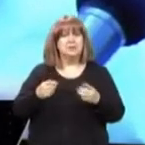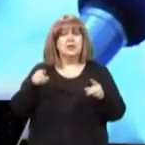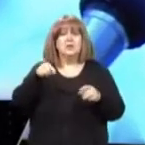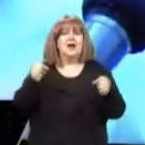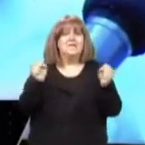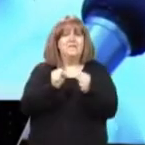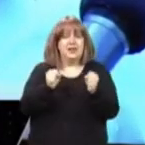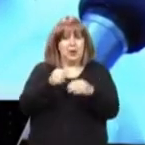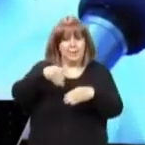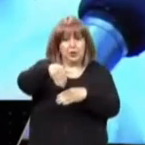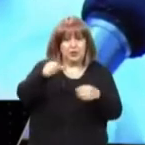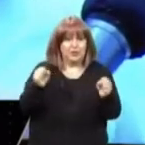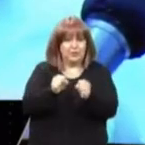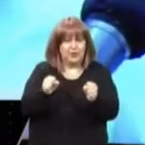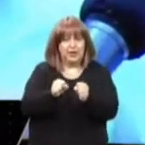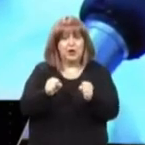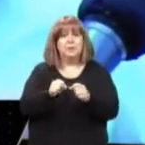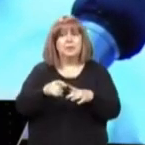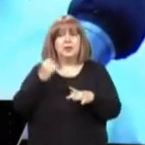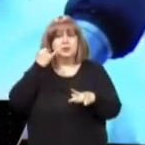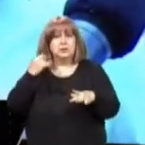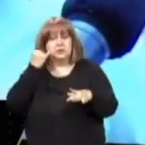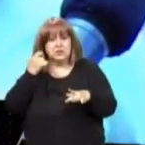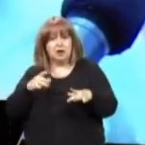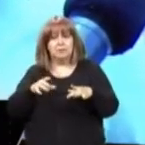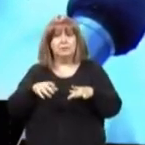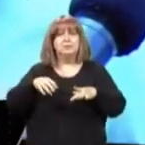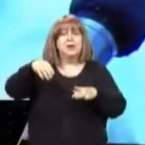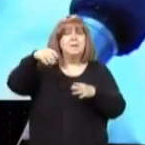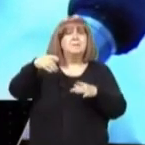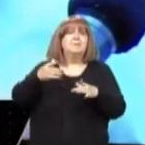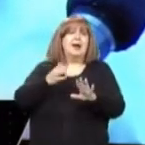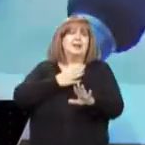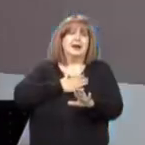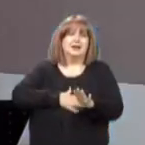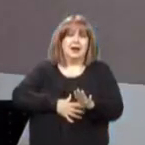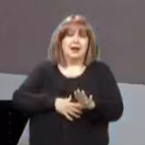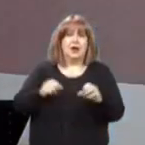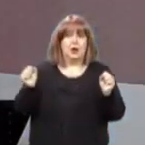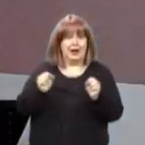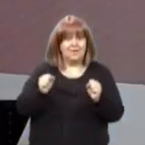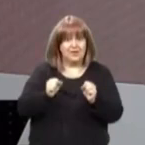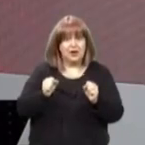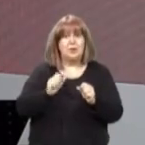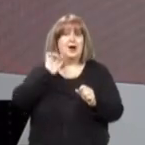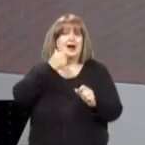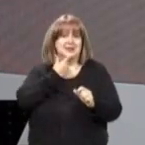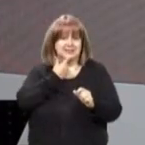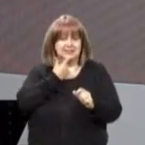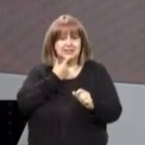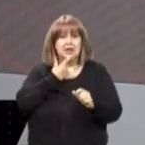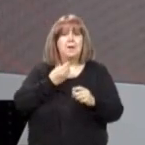ser inaugurada, se enchufa a los pozos de Vaca Muerta, pasa el gas y el invierno será más tranquilo. ¿Qué es lo que espera el gobierno? Porque podría